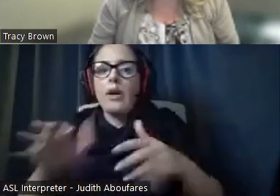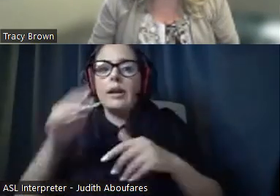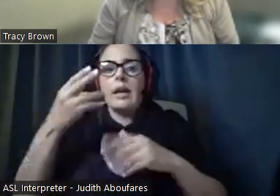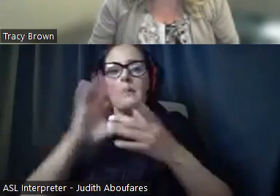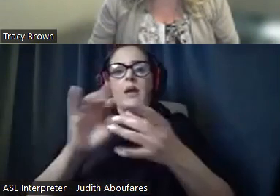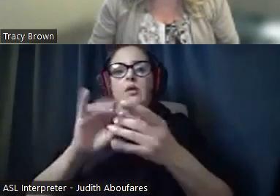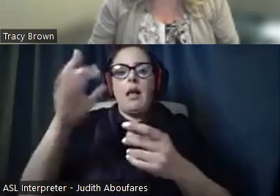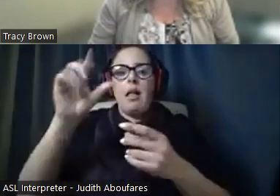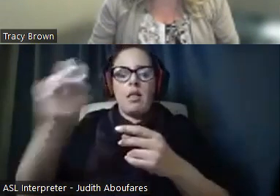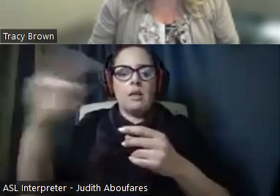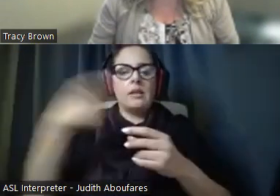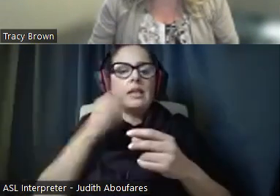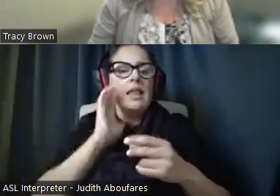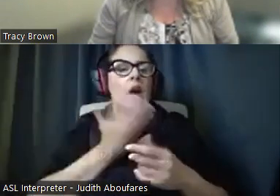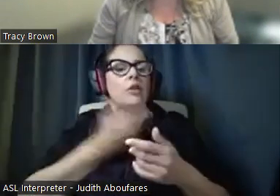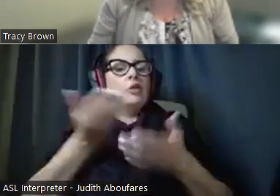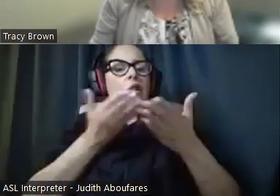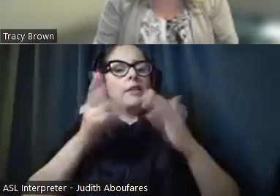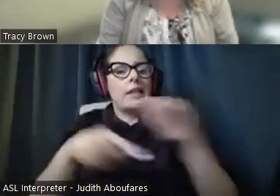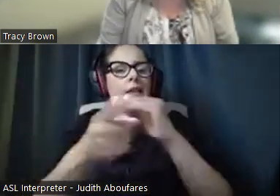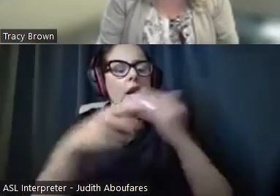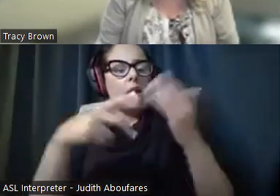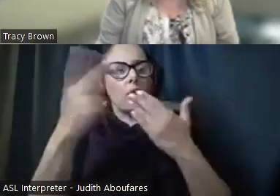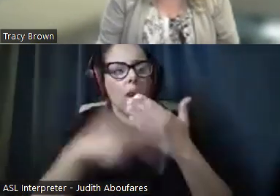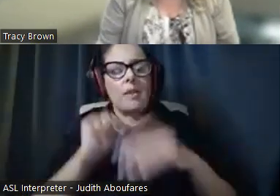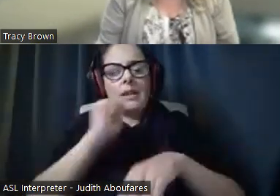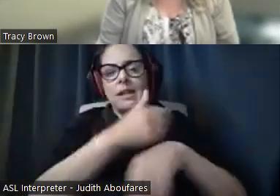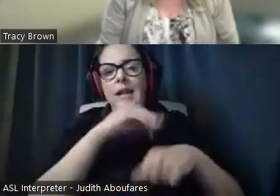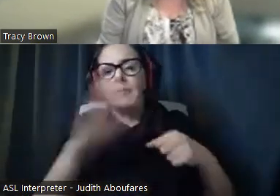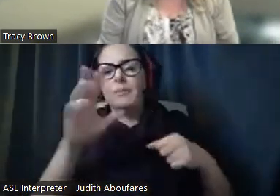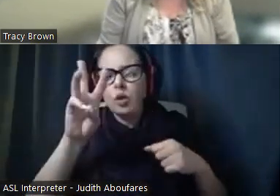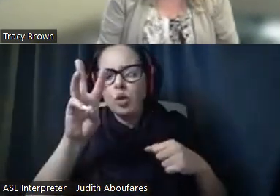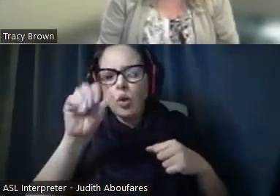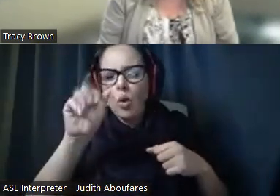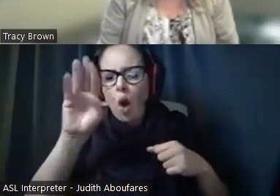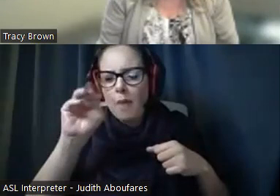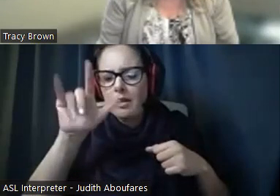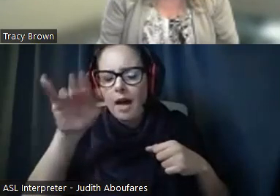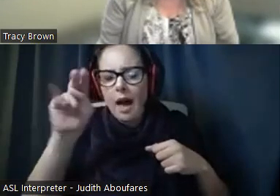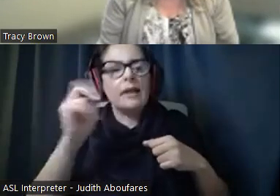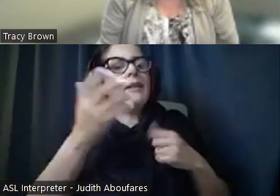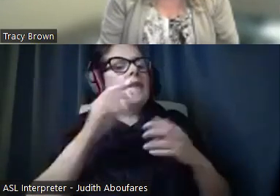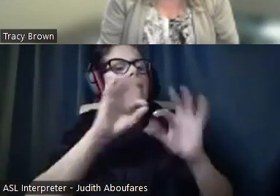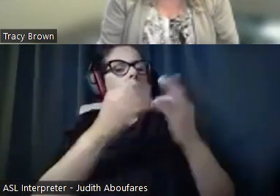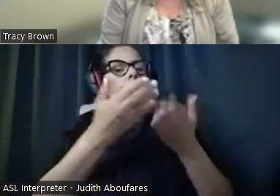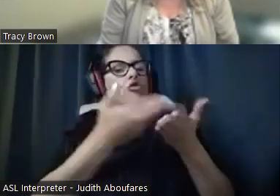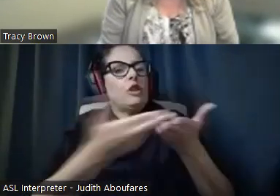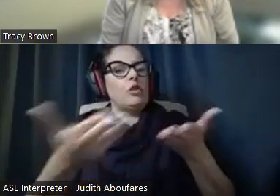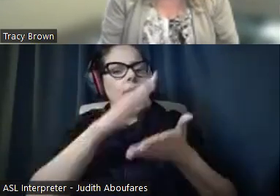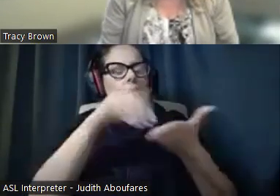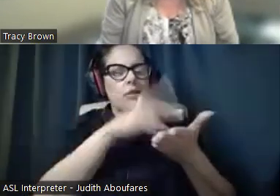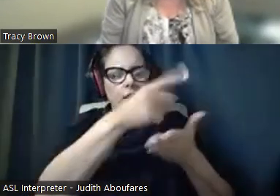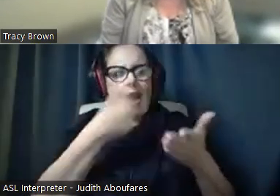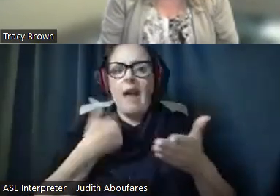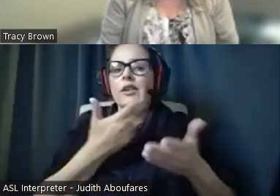había mencionado, la navegación del programa que está en el centro de recursos que continúa encargándose